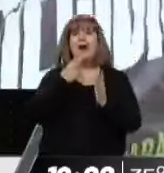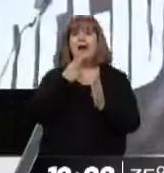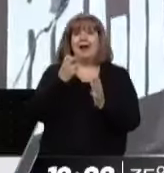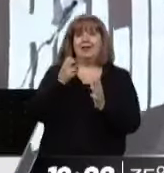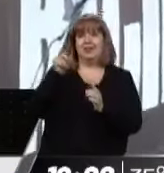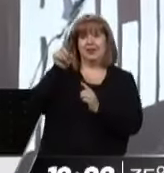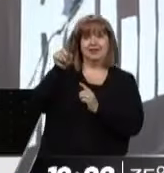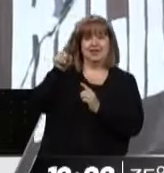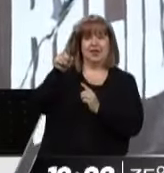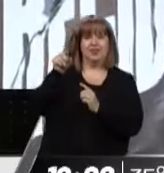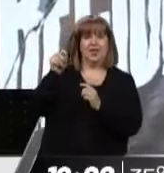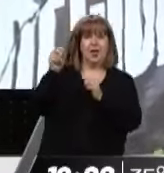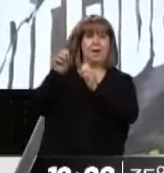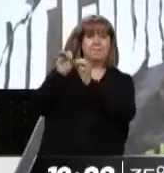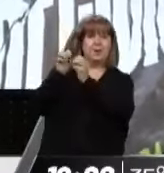perfecto eléctrico,